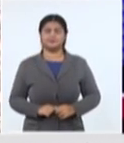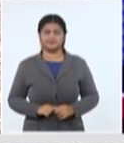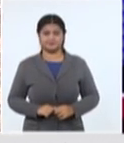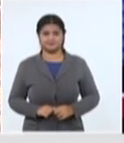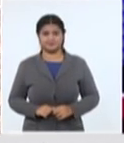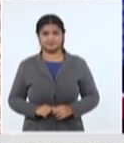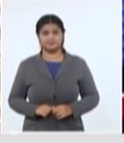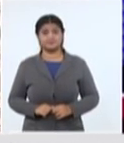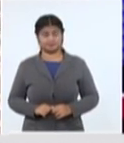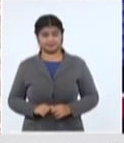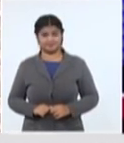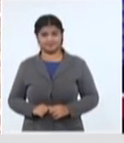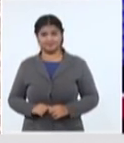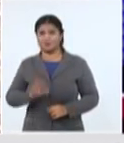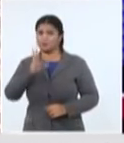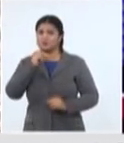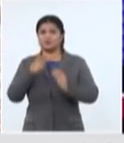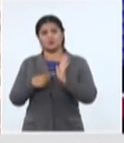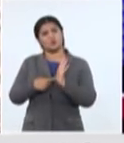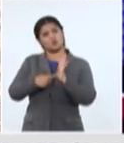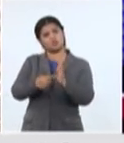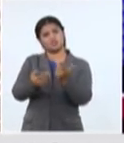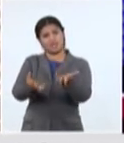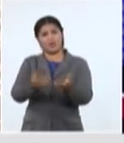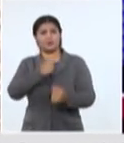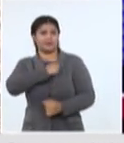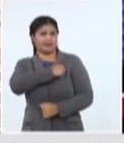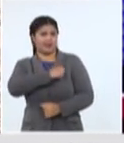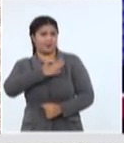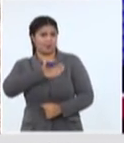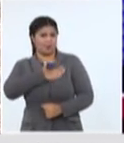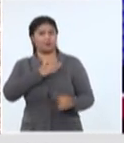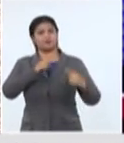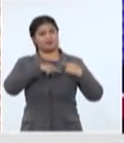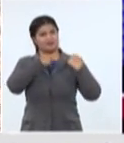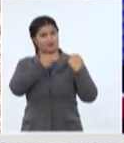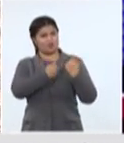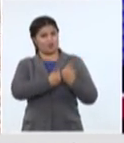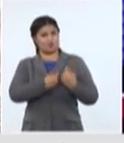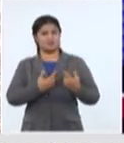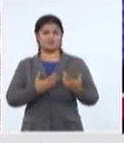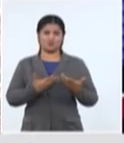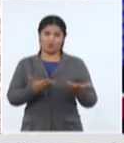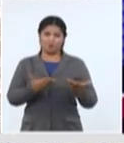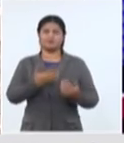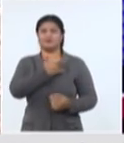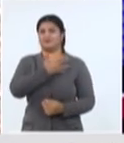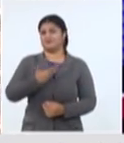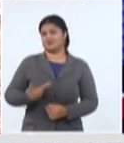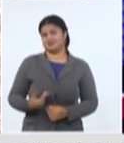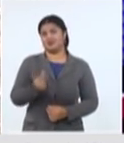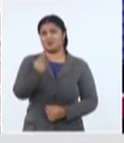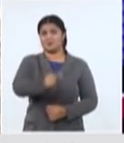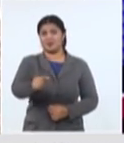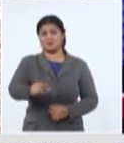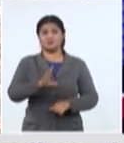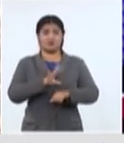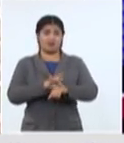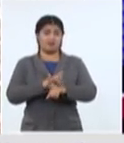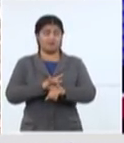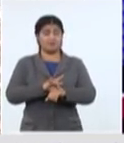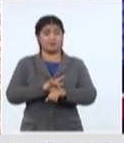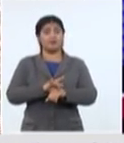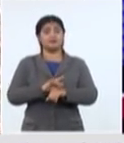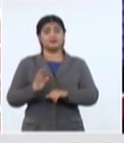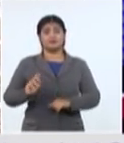un mensaje de cuidado, de acompañamiento en el contexto de la COVID-19 para estos pacientes oncológicos y que